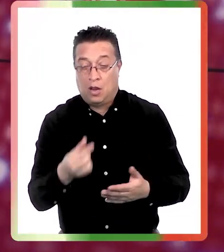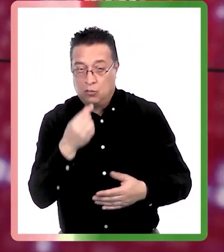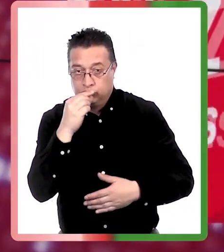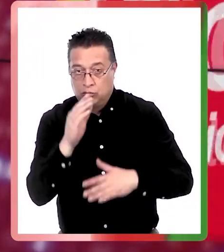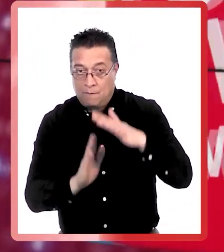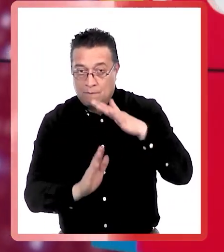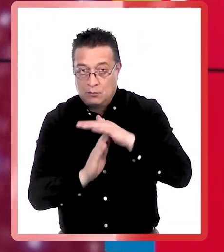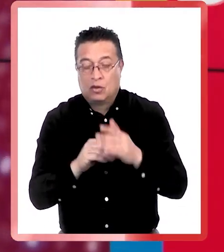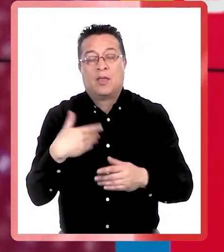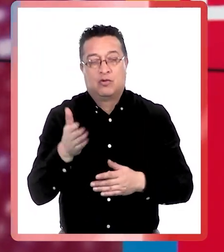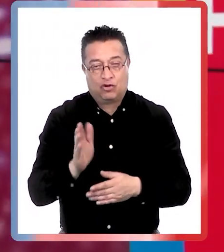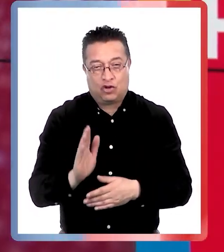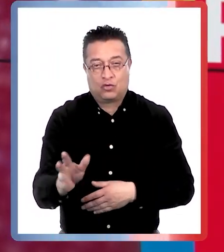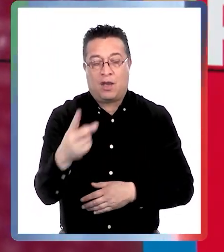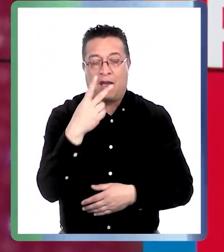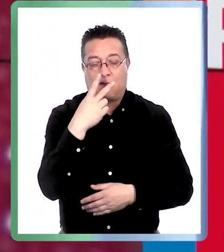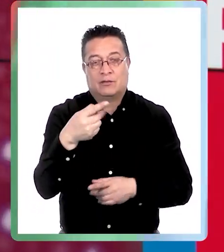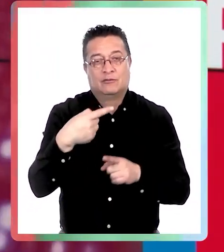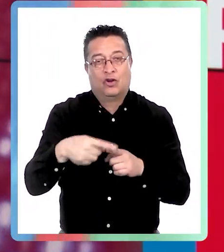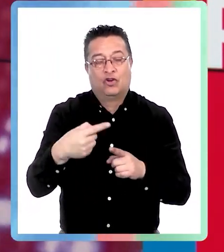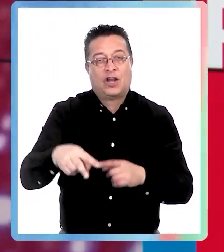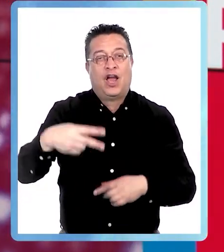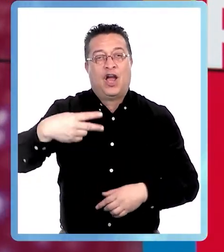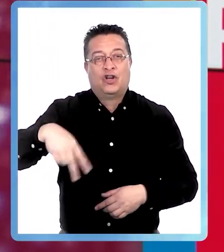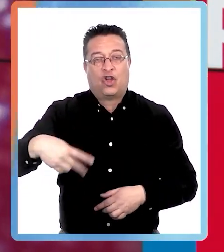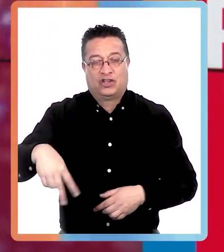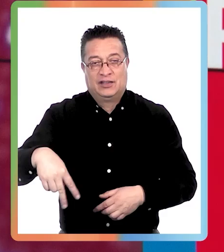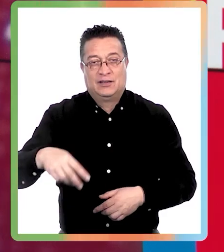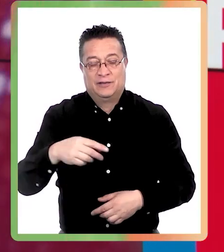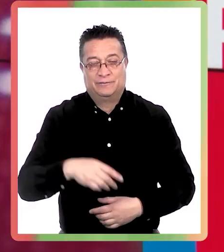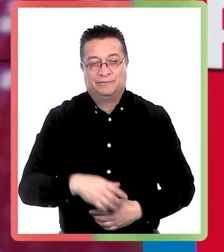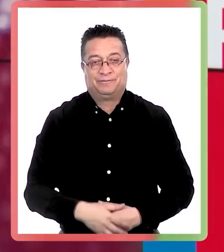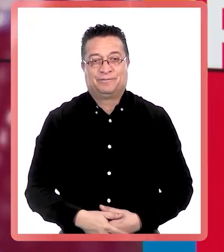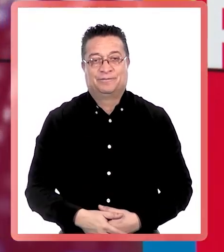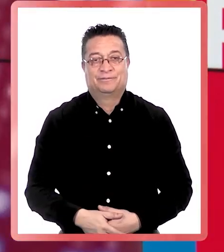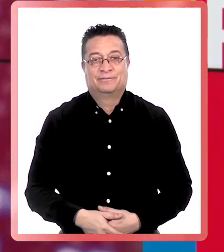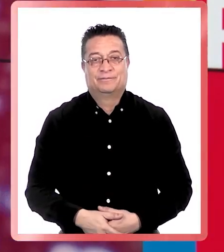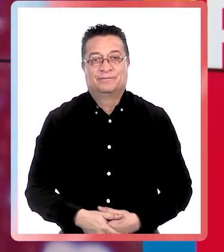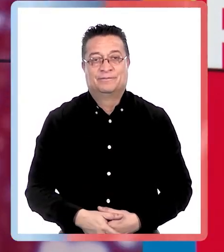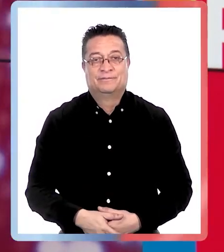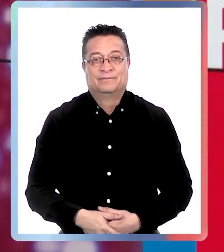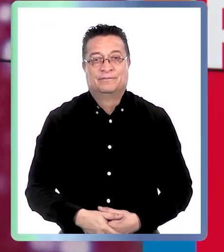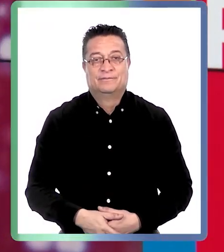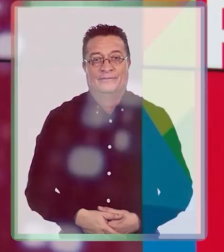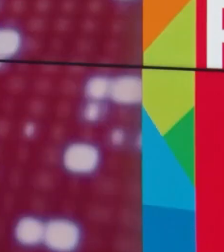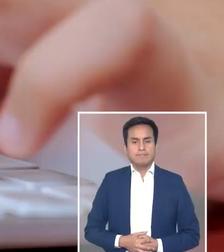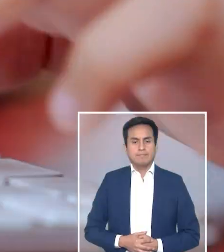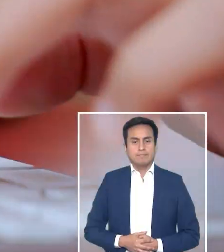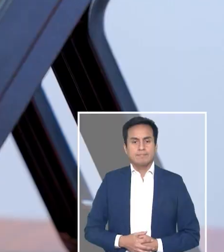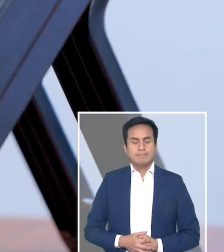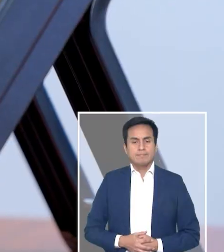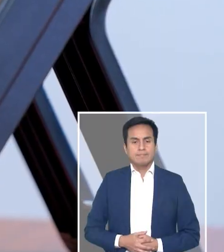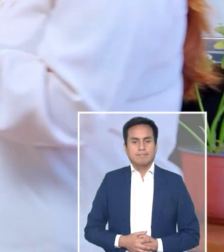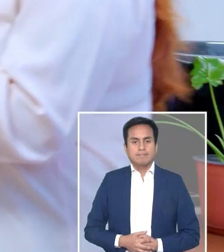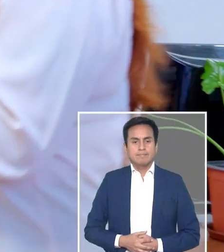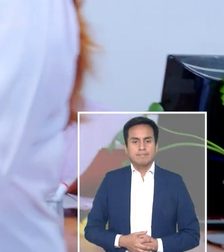Hacemos un breve alto a las noticias y ya continuamos revisando más información a la vuelta de comerciales.